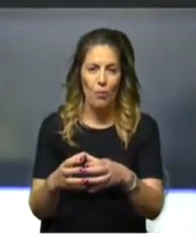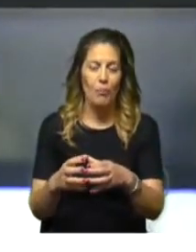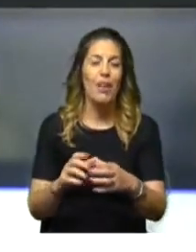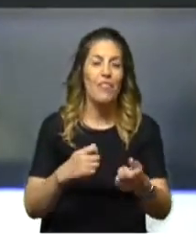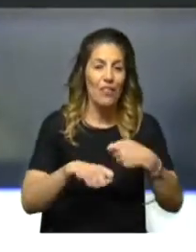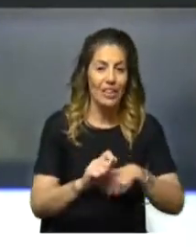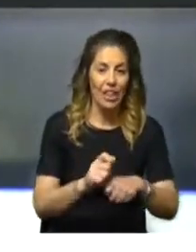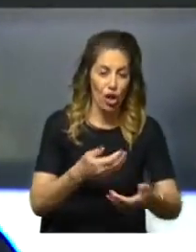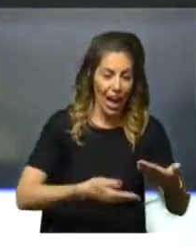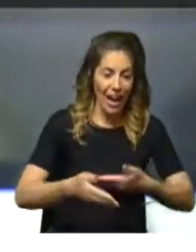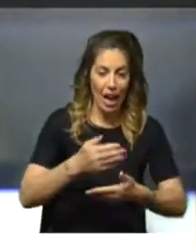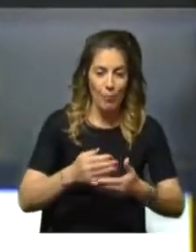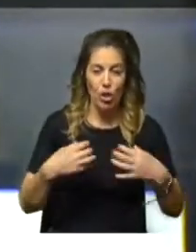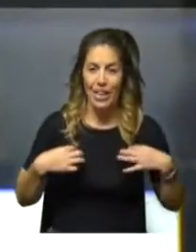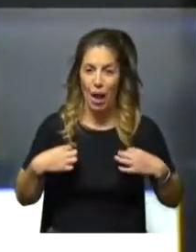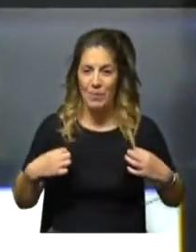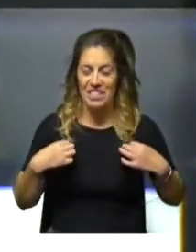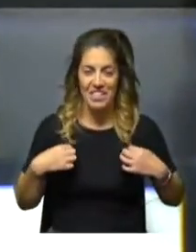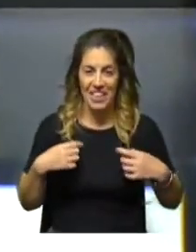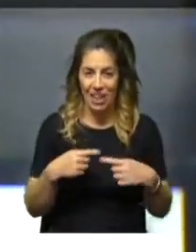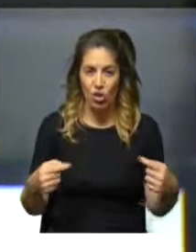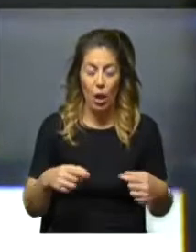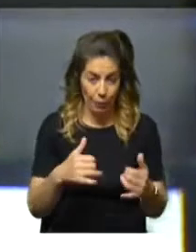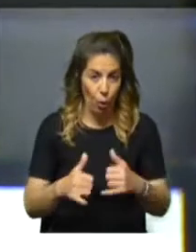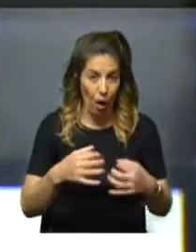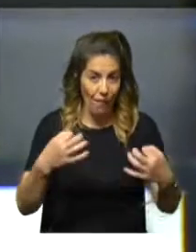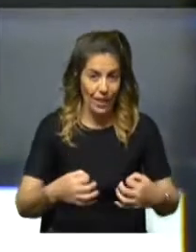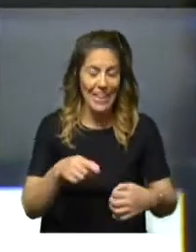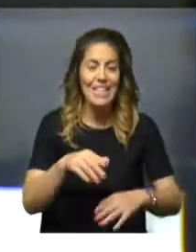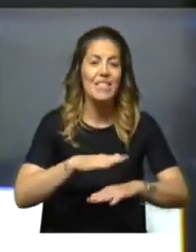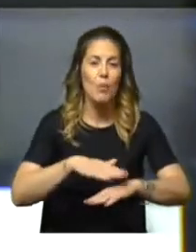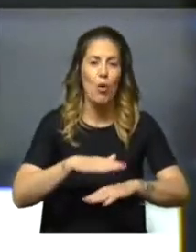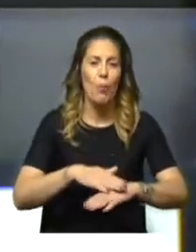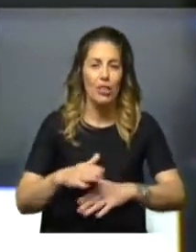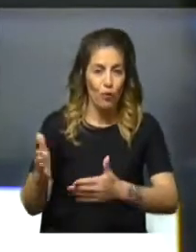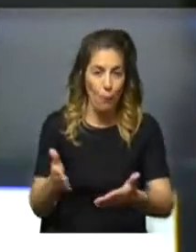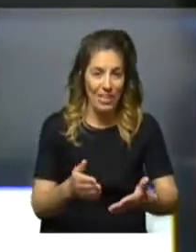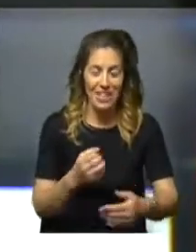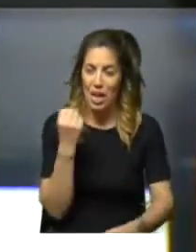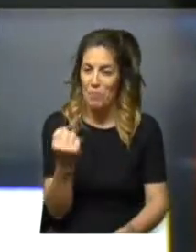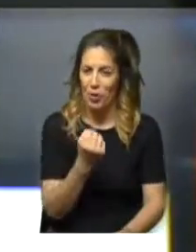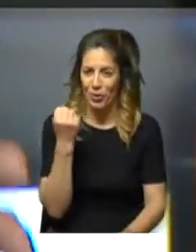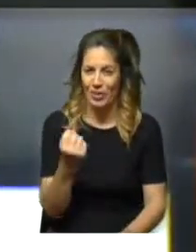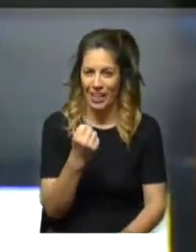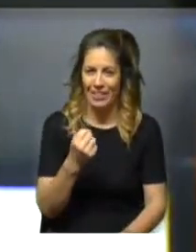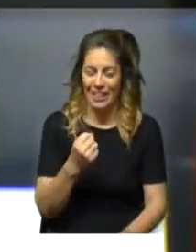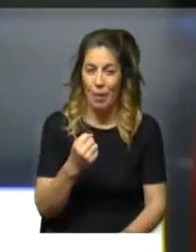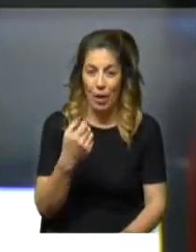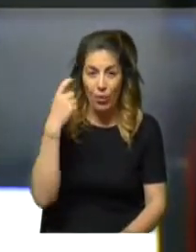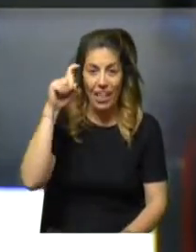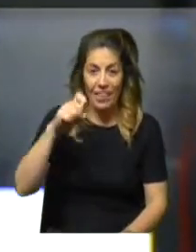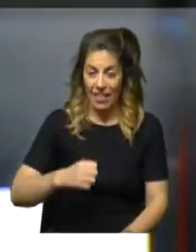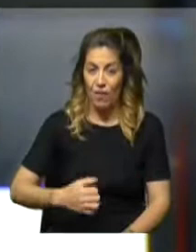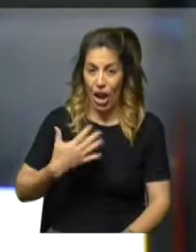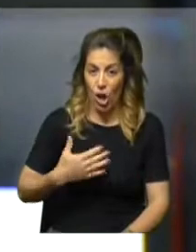camisetas medias Bueno no pero en ese momento fue realmente un paso importante para que te hagas una idea del valor que se manejaban